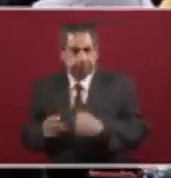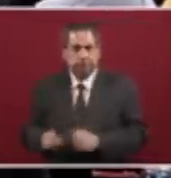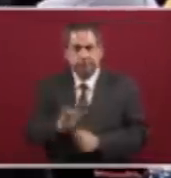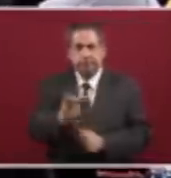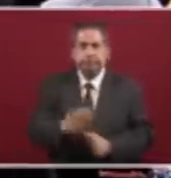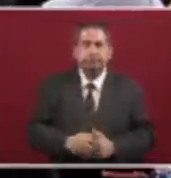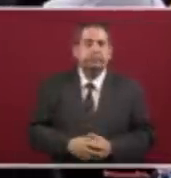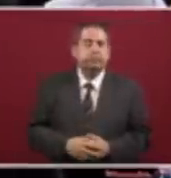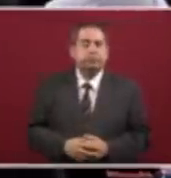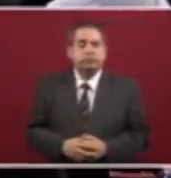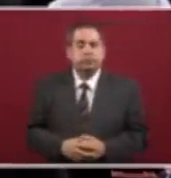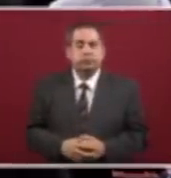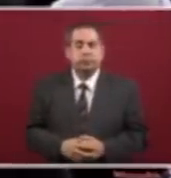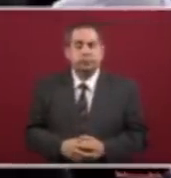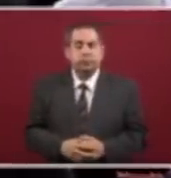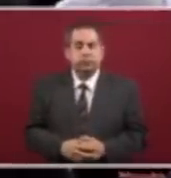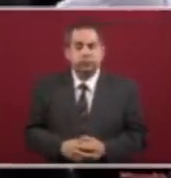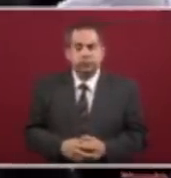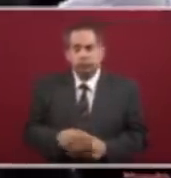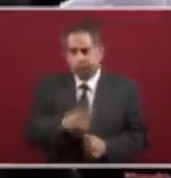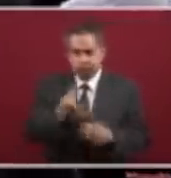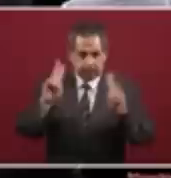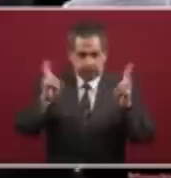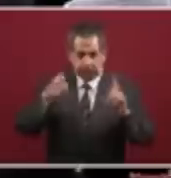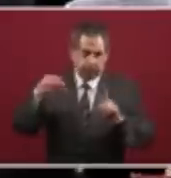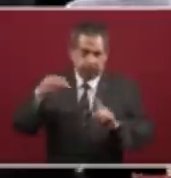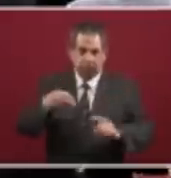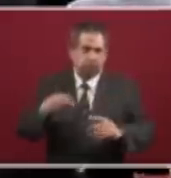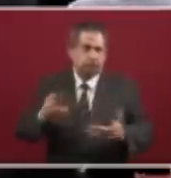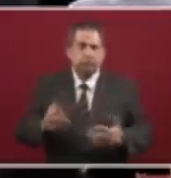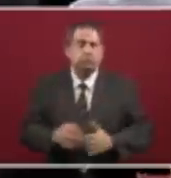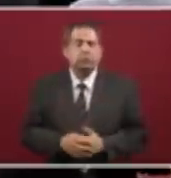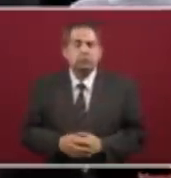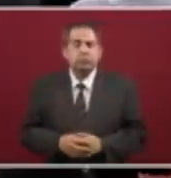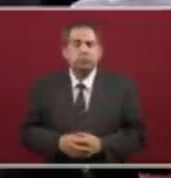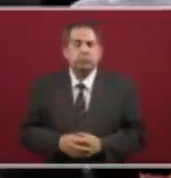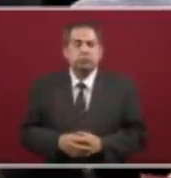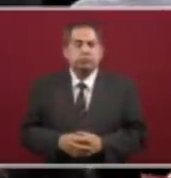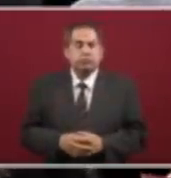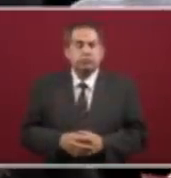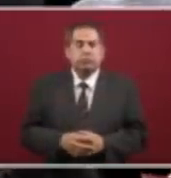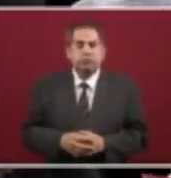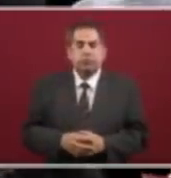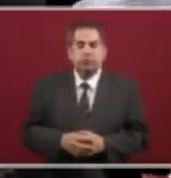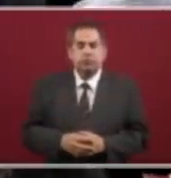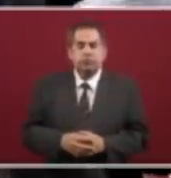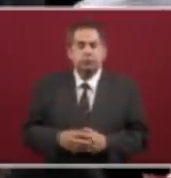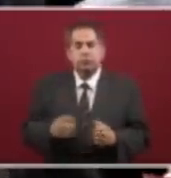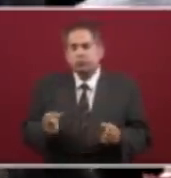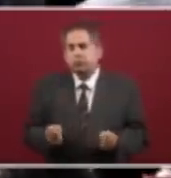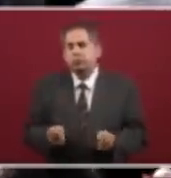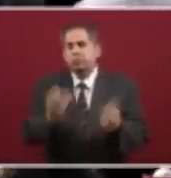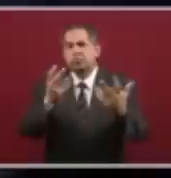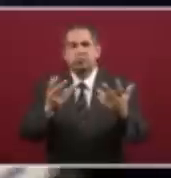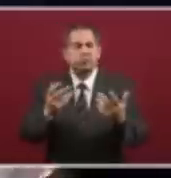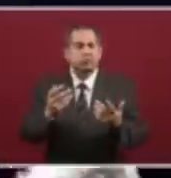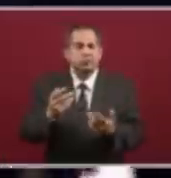para este tema cuántos más casos